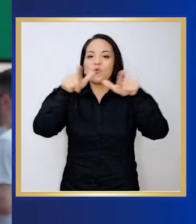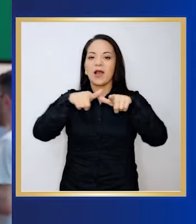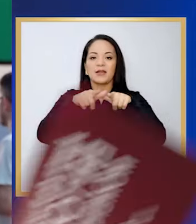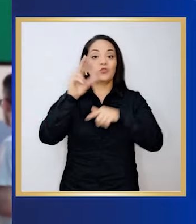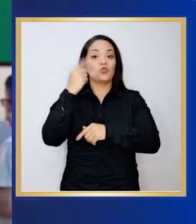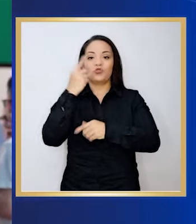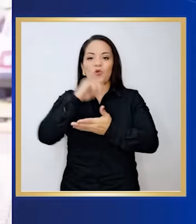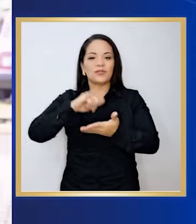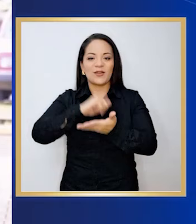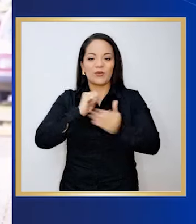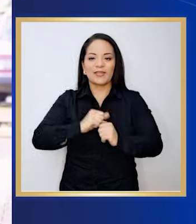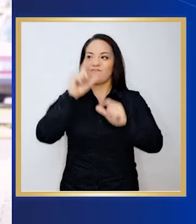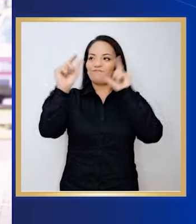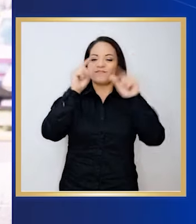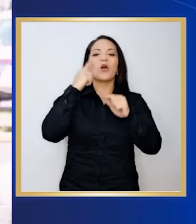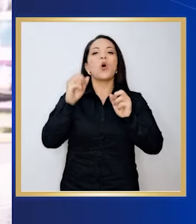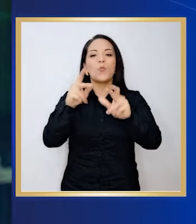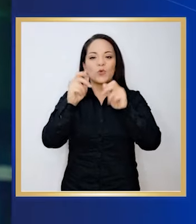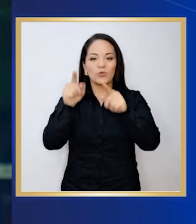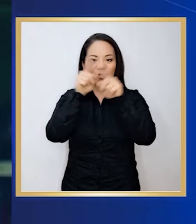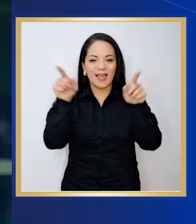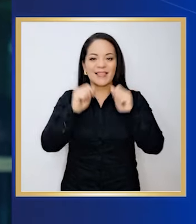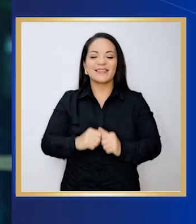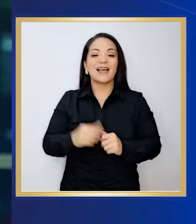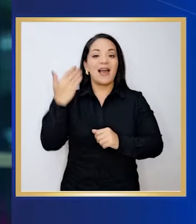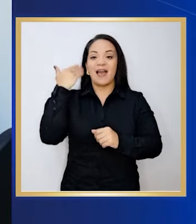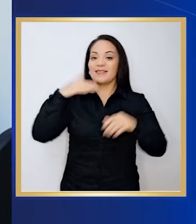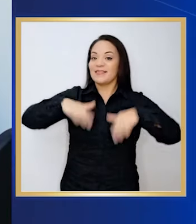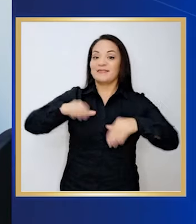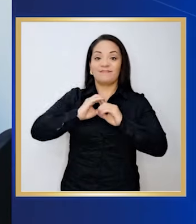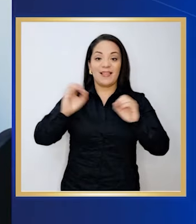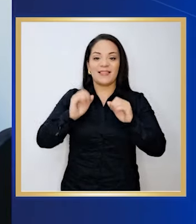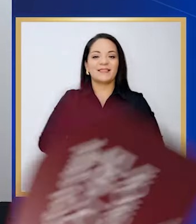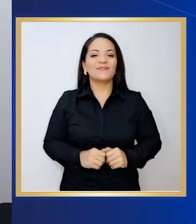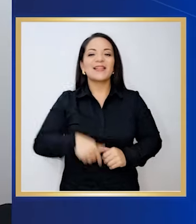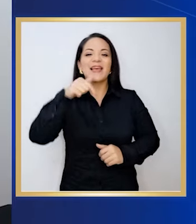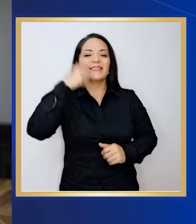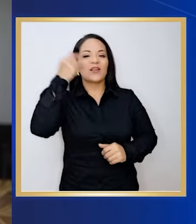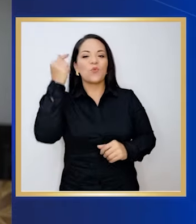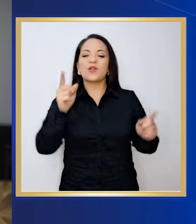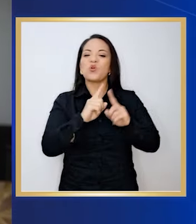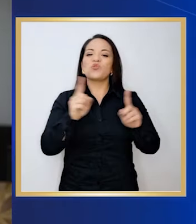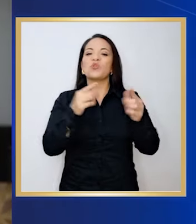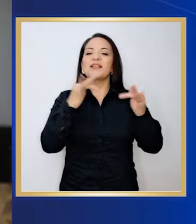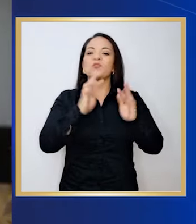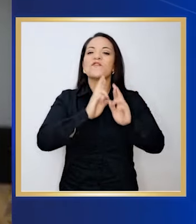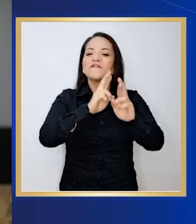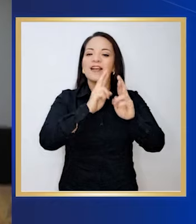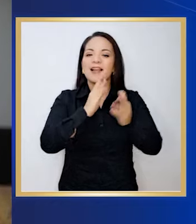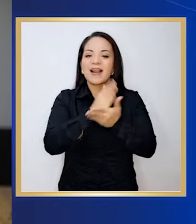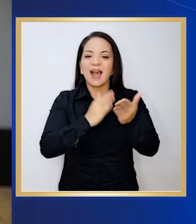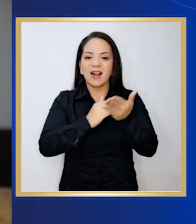regiones fuera de San José Para que las oportunidades lleguen a esas zonas donde antes no pasaba nada Este gobierno no está